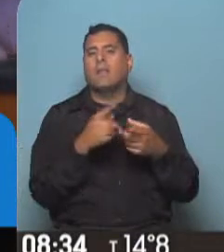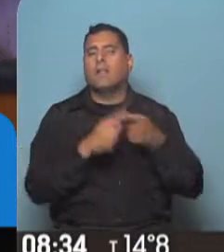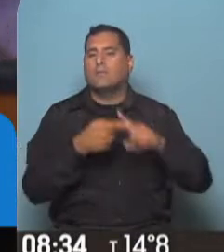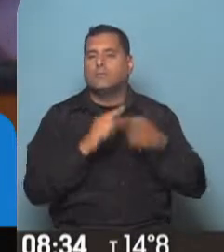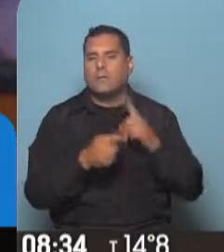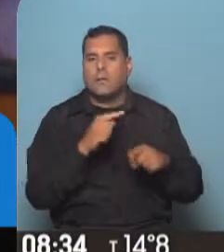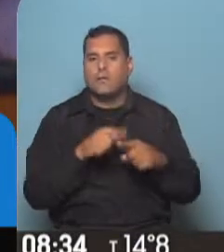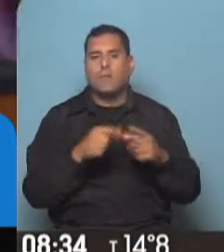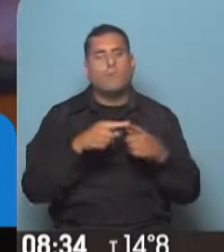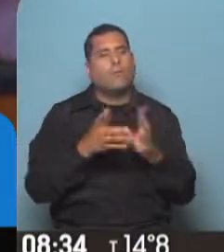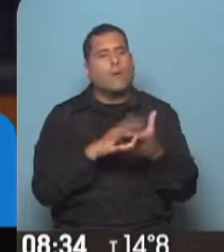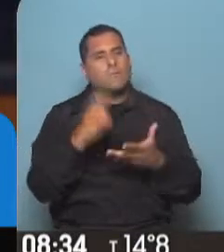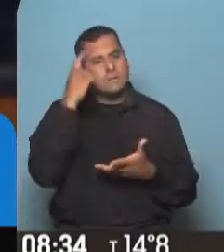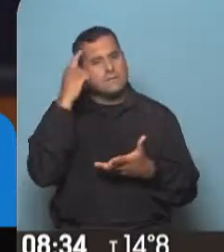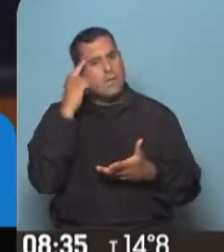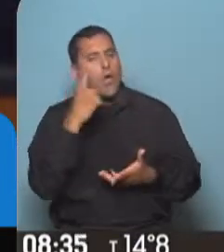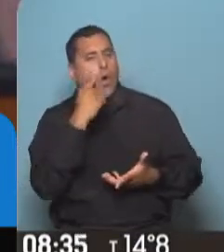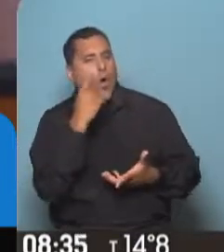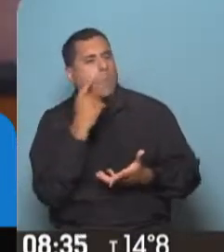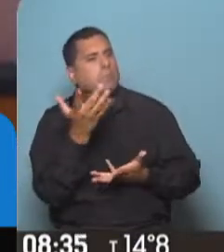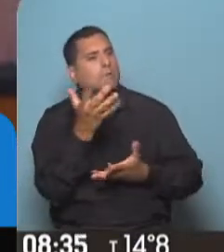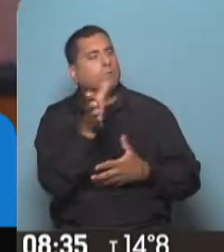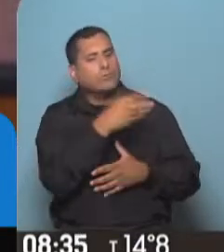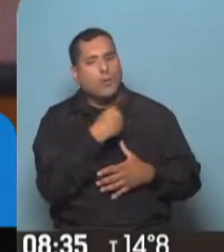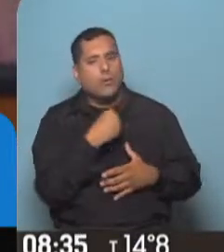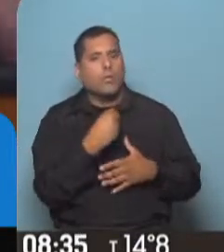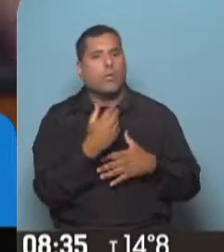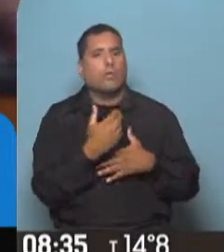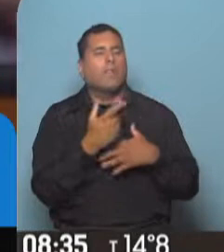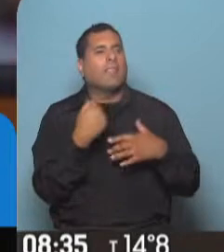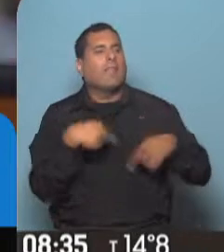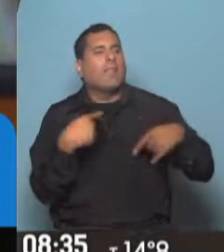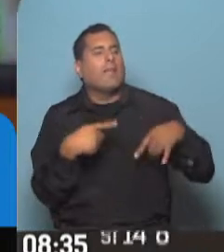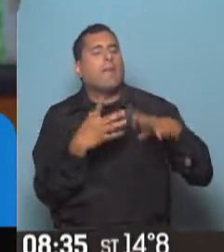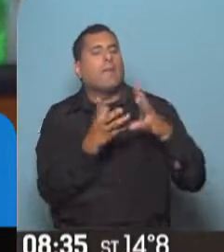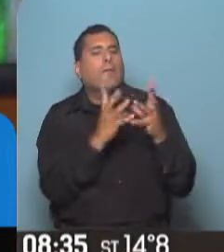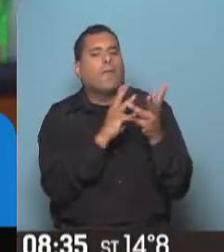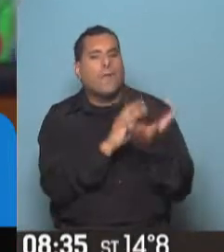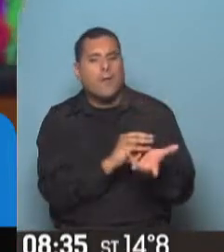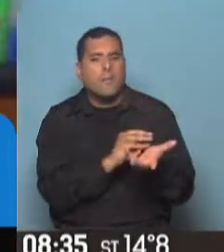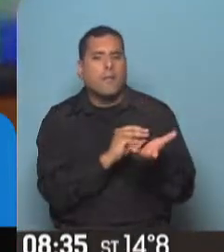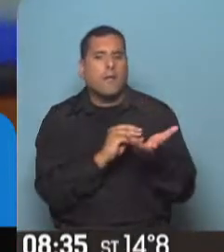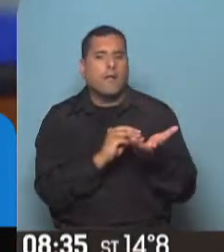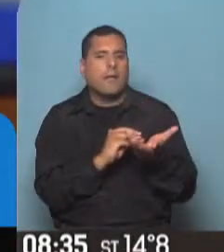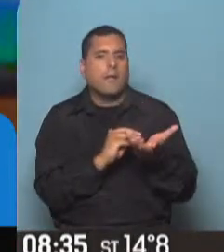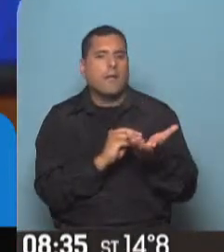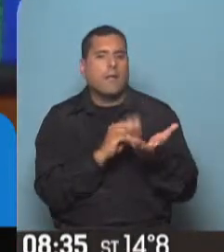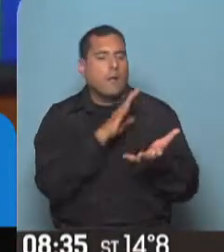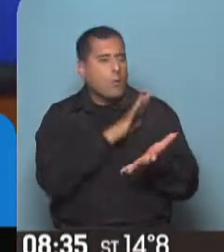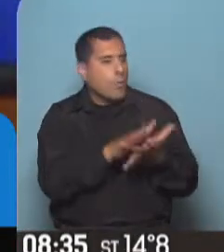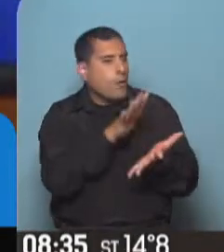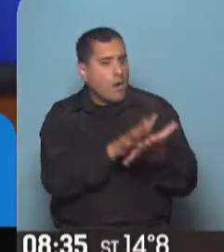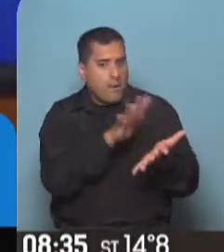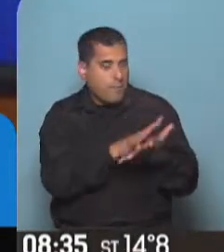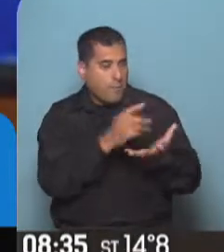pensarnos a los varones y a las masculinidades y de qué manera está esta nueva corriente o esta nueva movida también